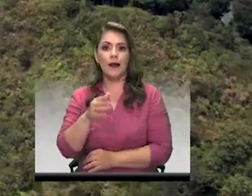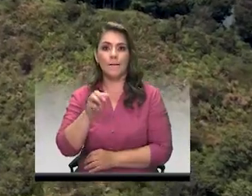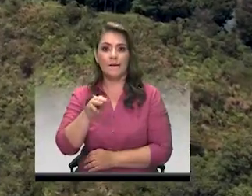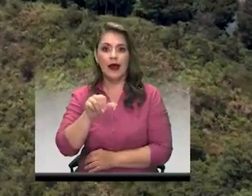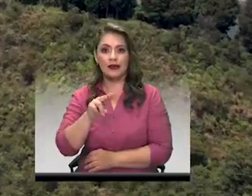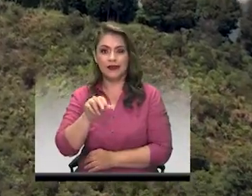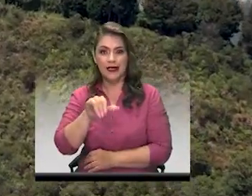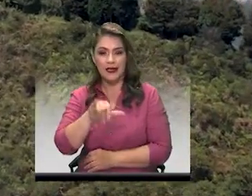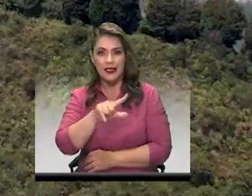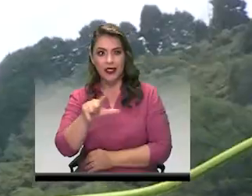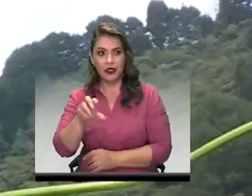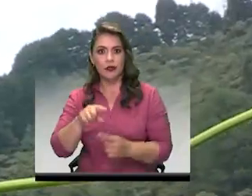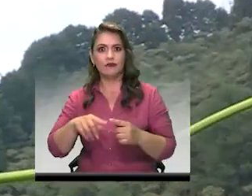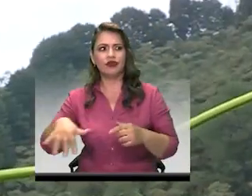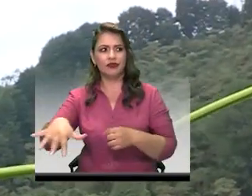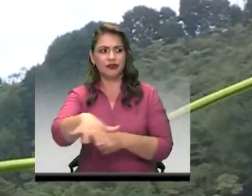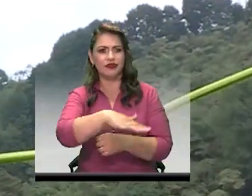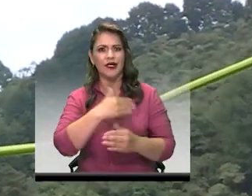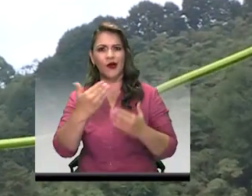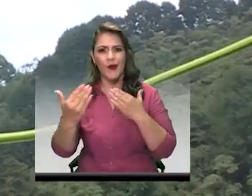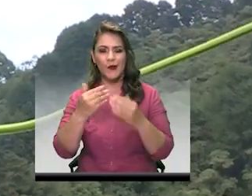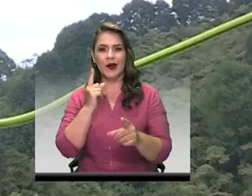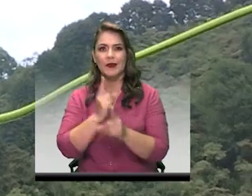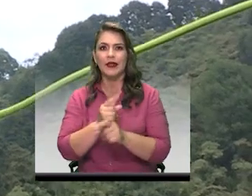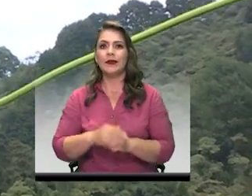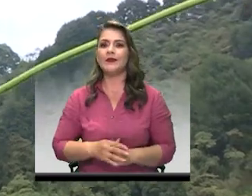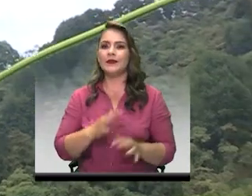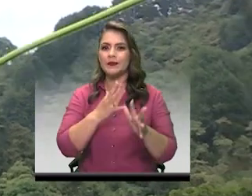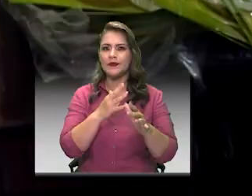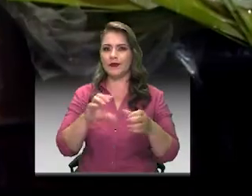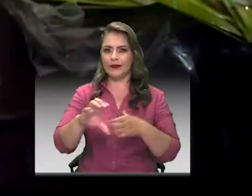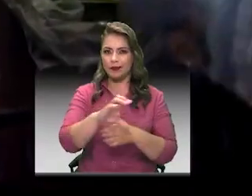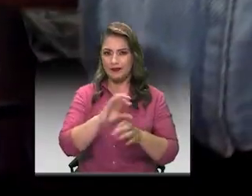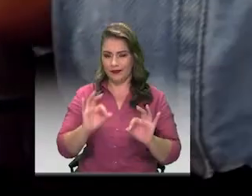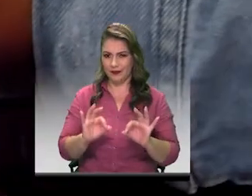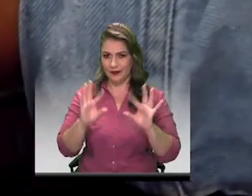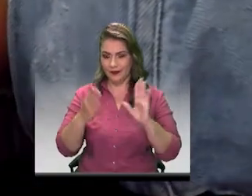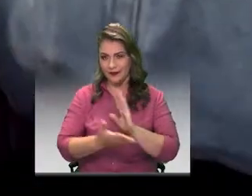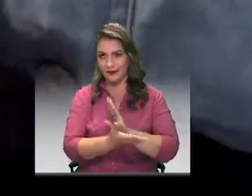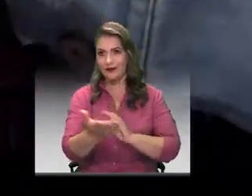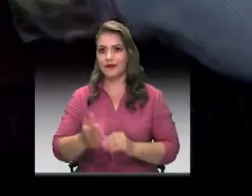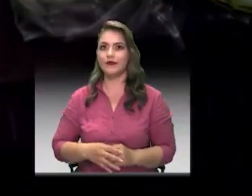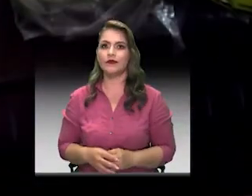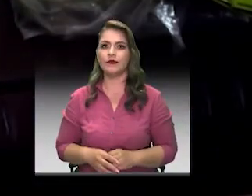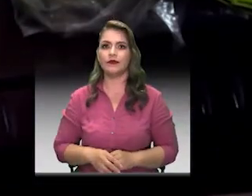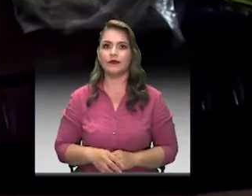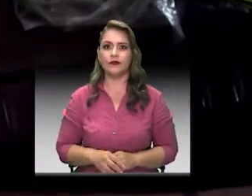veredas de la ciudad. Itagüí, ciudad de oportunidades para todos.